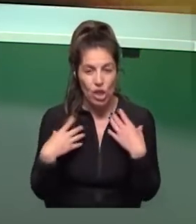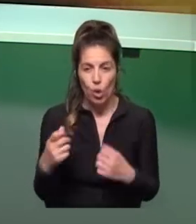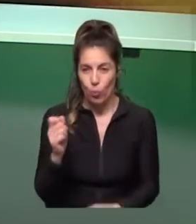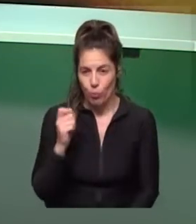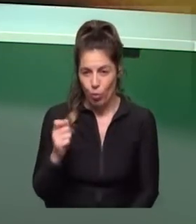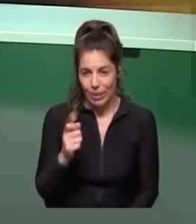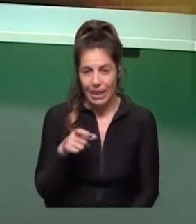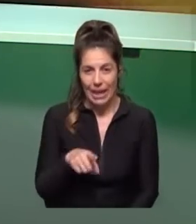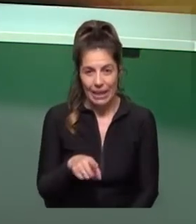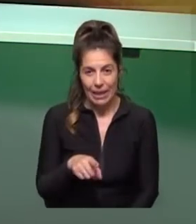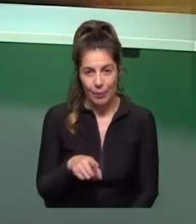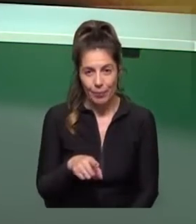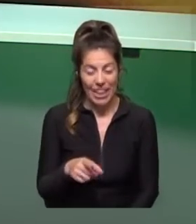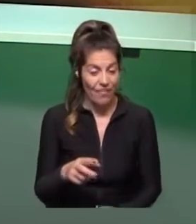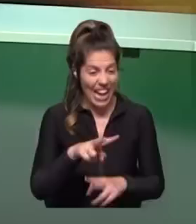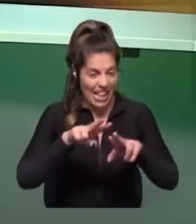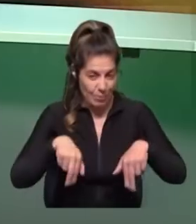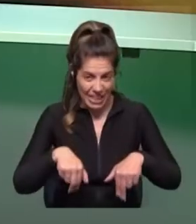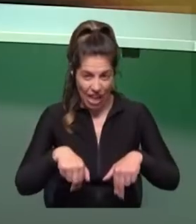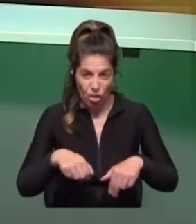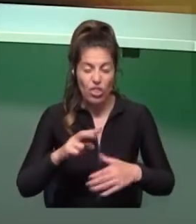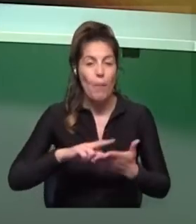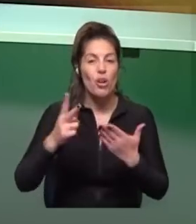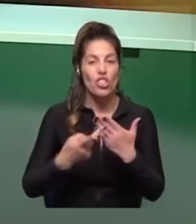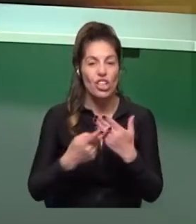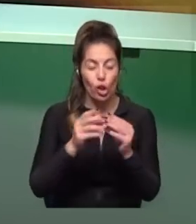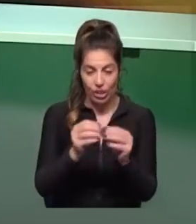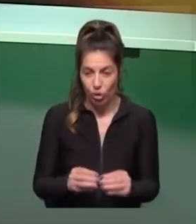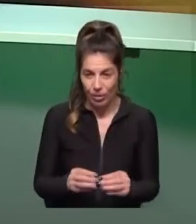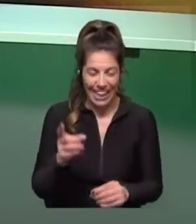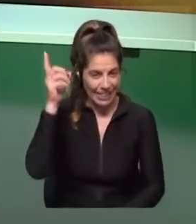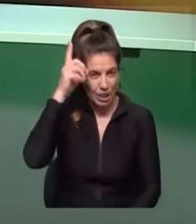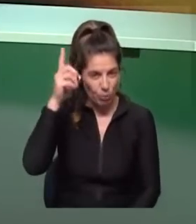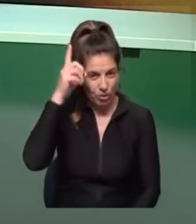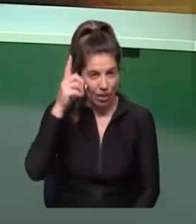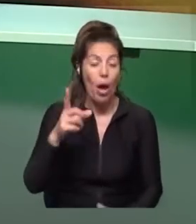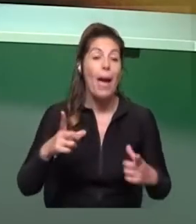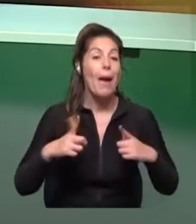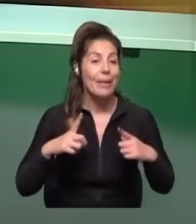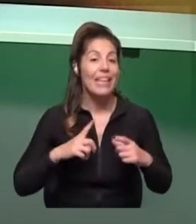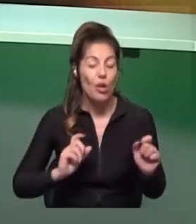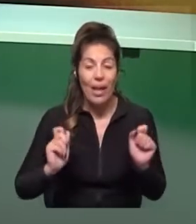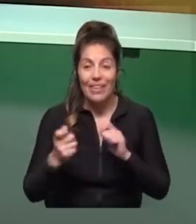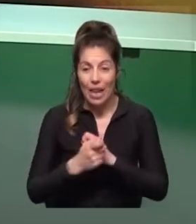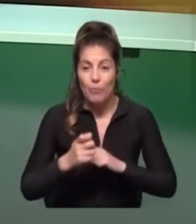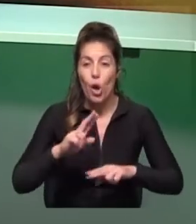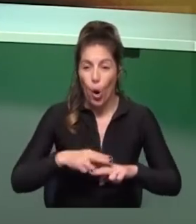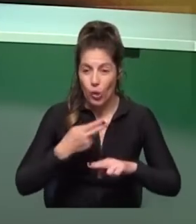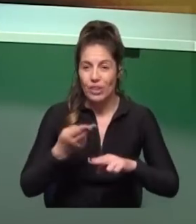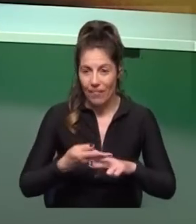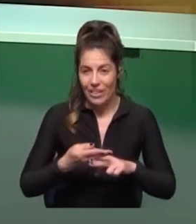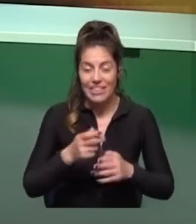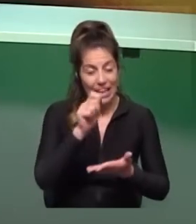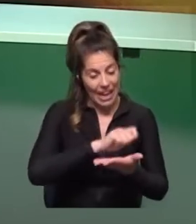que fueron eh eliminados del proyecto de rendición de cuentas en diputados y hay expectativas de cambio de vuelta a la formulación